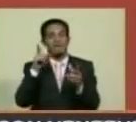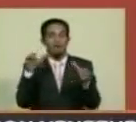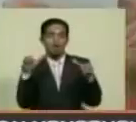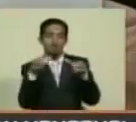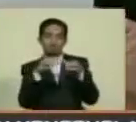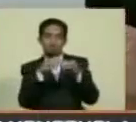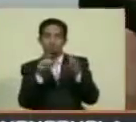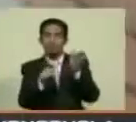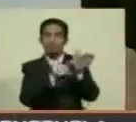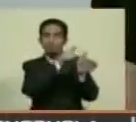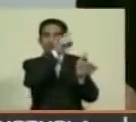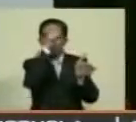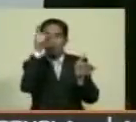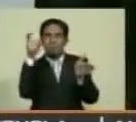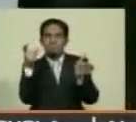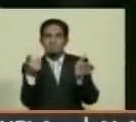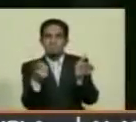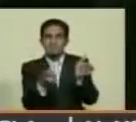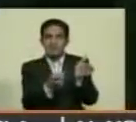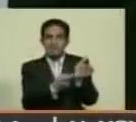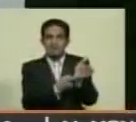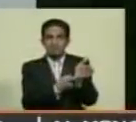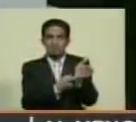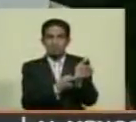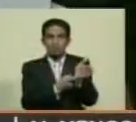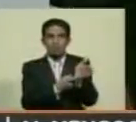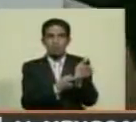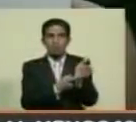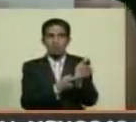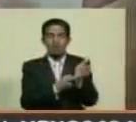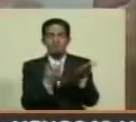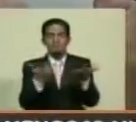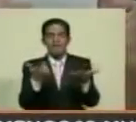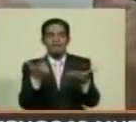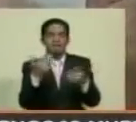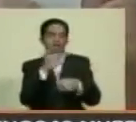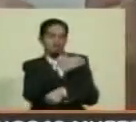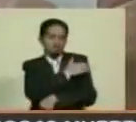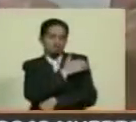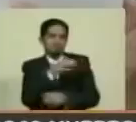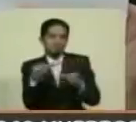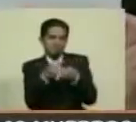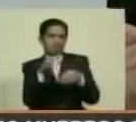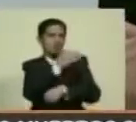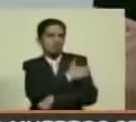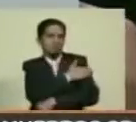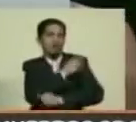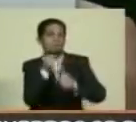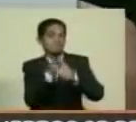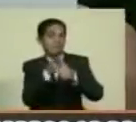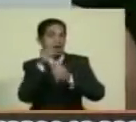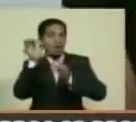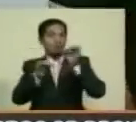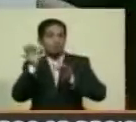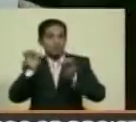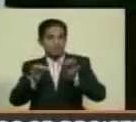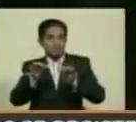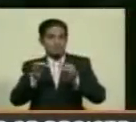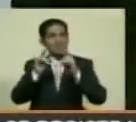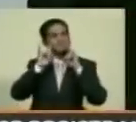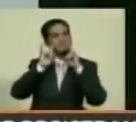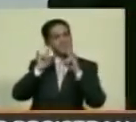su máxima dirigencia hasta los cuadros medios del partido de extrema derecha Primero Justicia, está